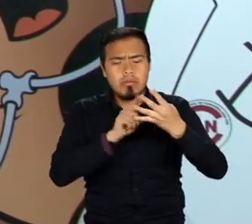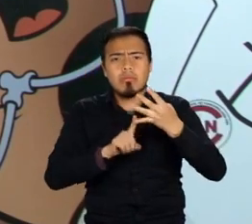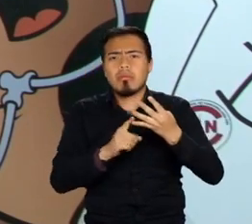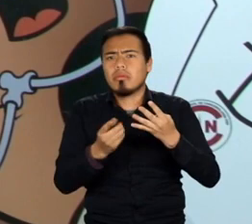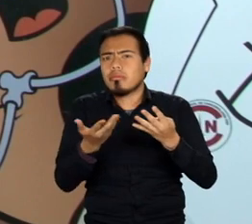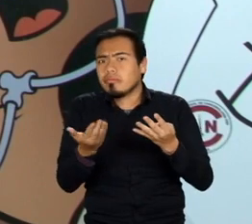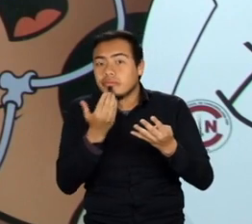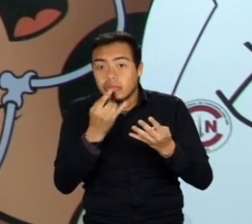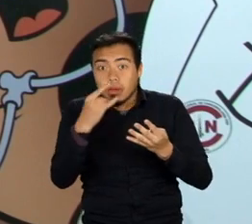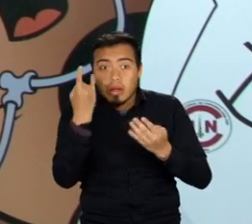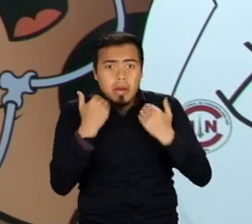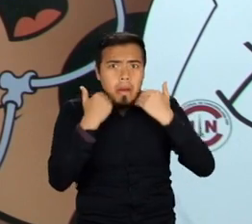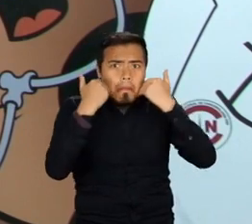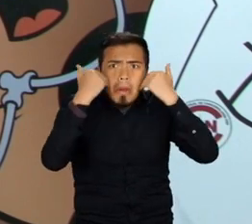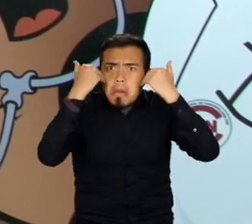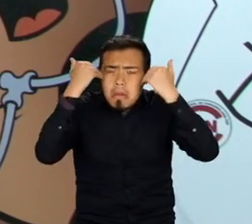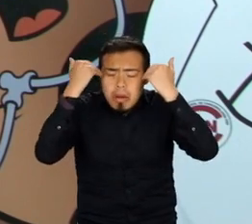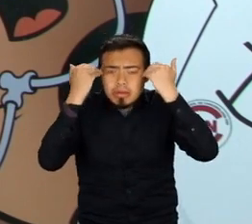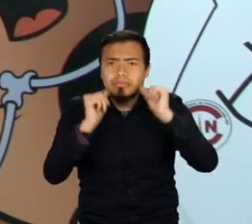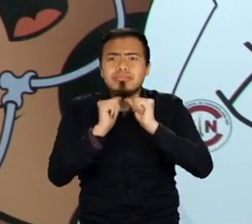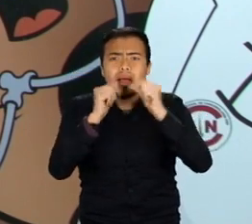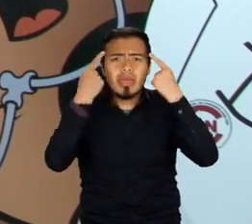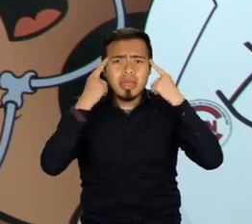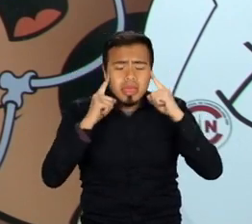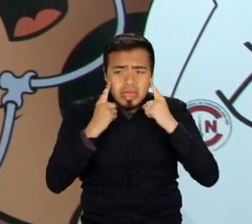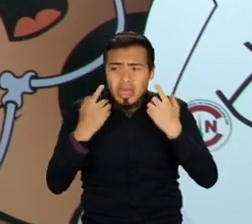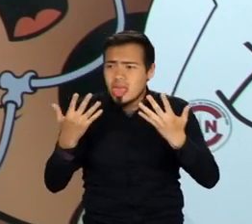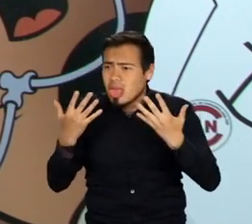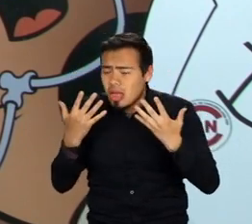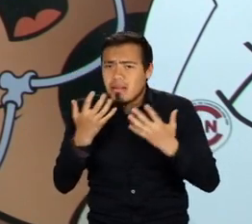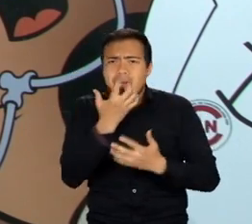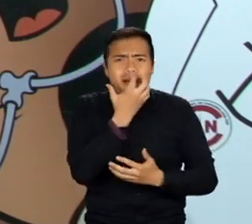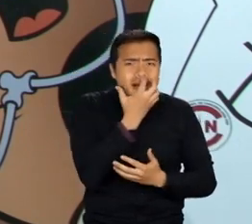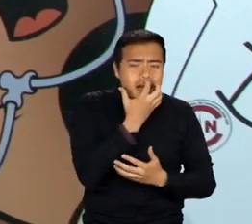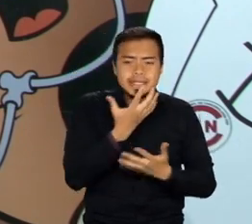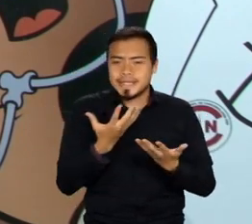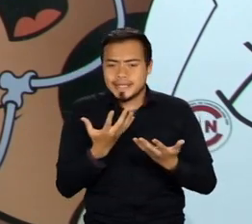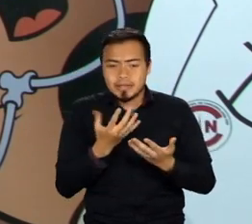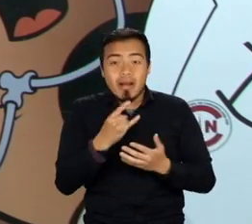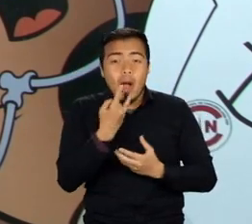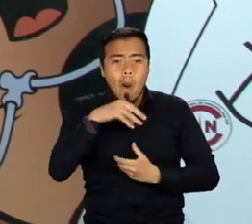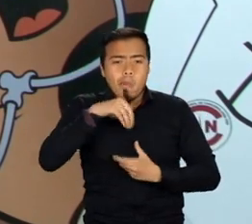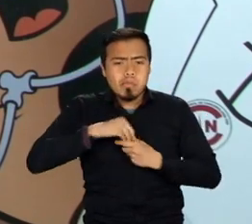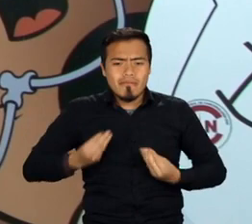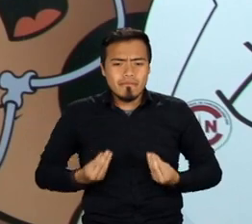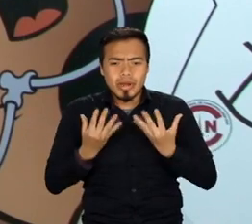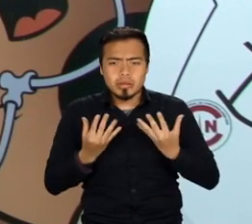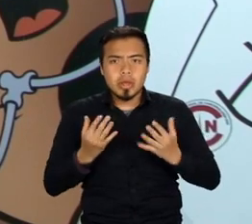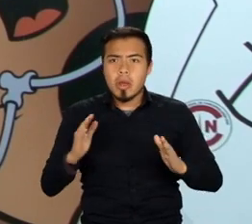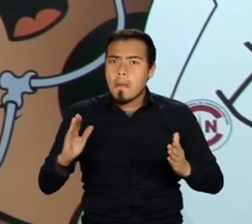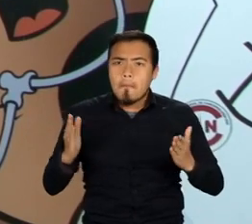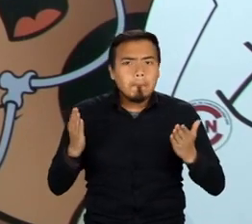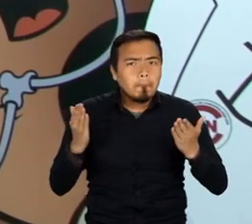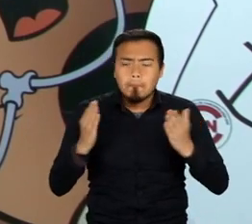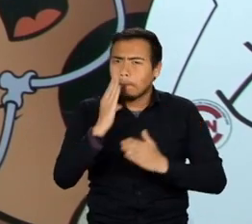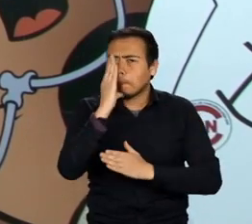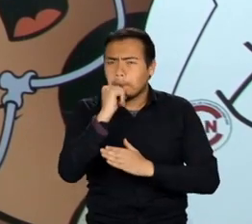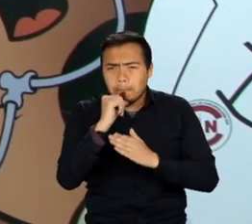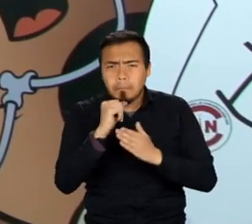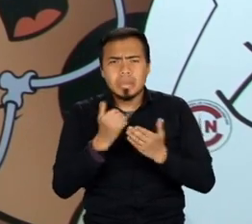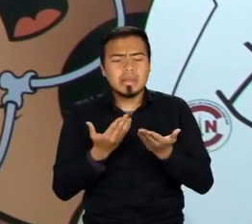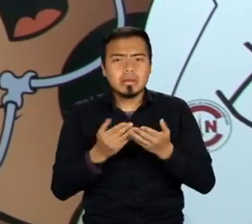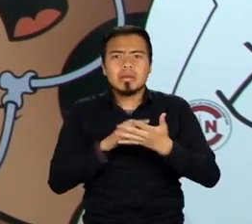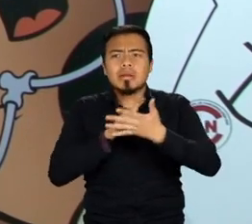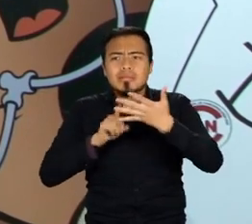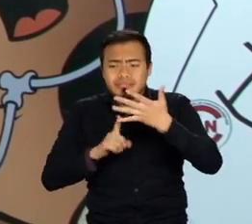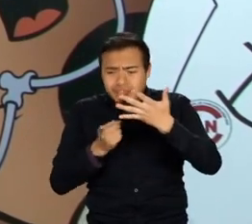a pesar del manejo que se le haga, que muchas veces se piensa que pueda ser una infección o esto, pues no mejora. Aparición